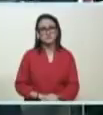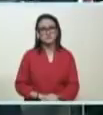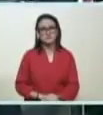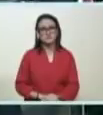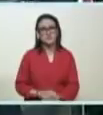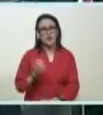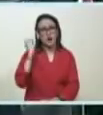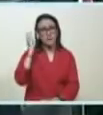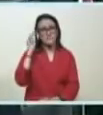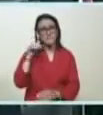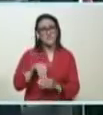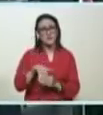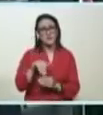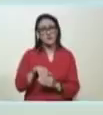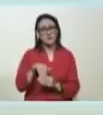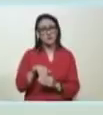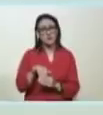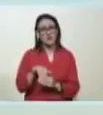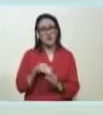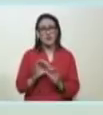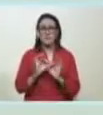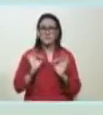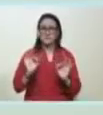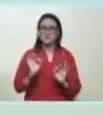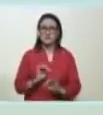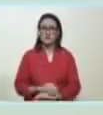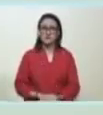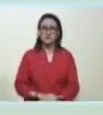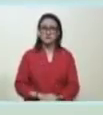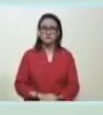Esta campaña electoral fue muy especial.